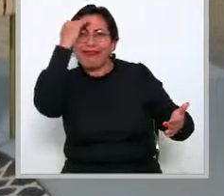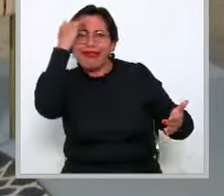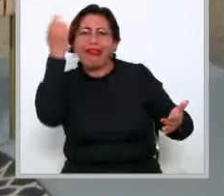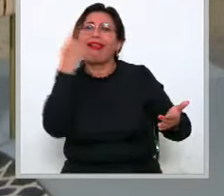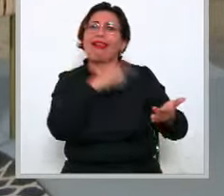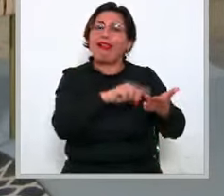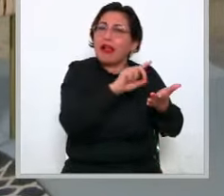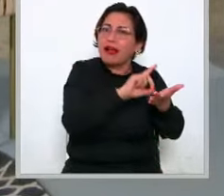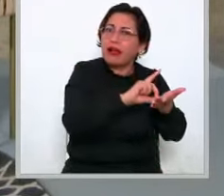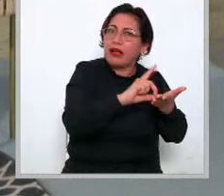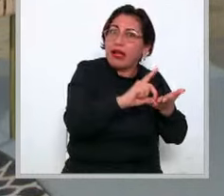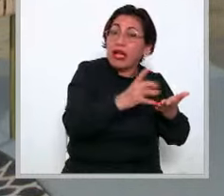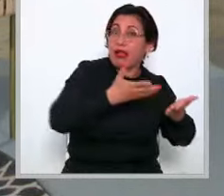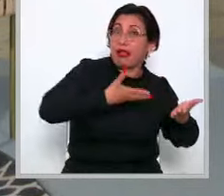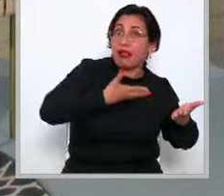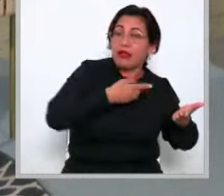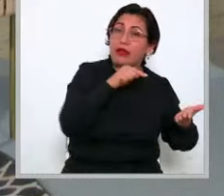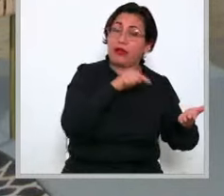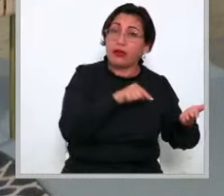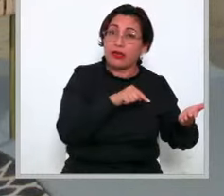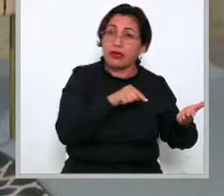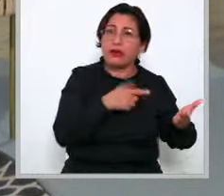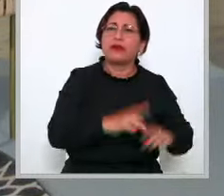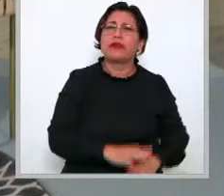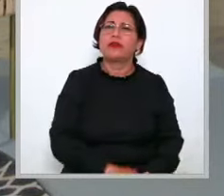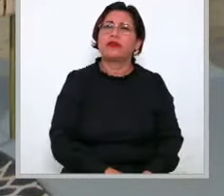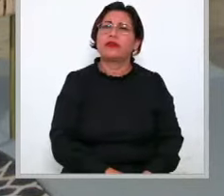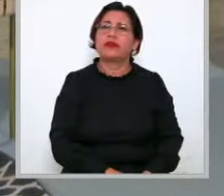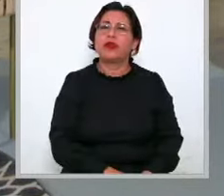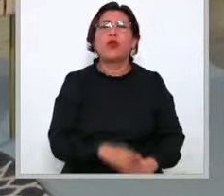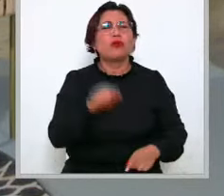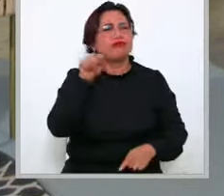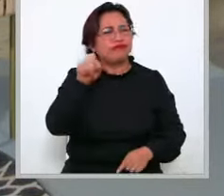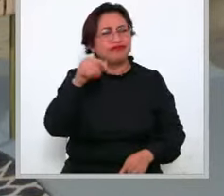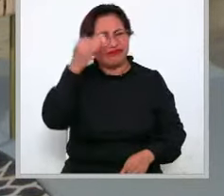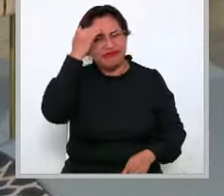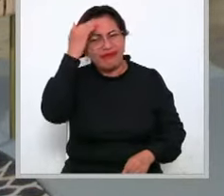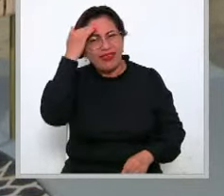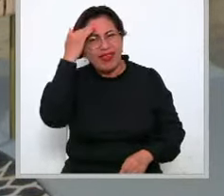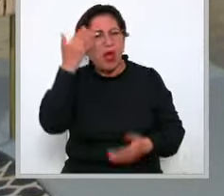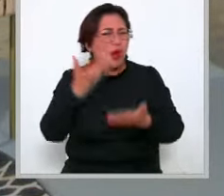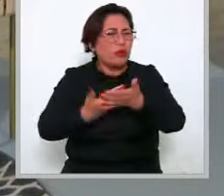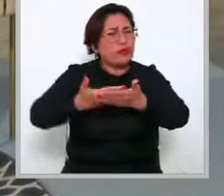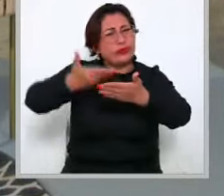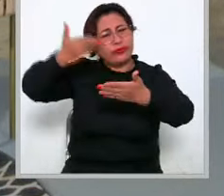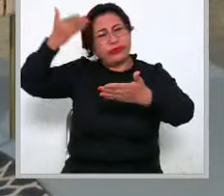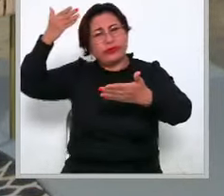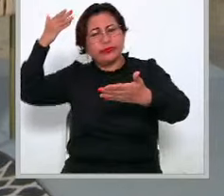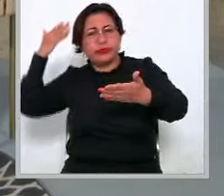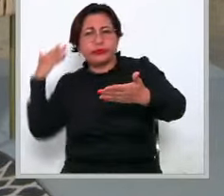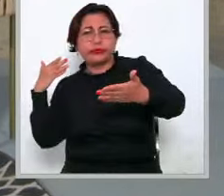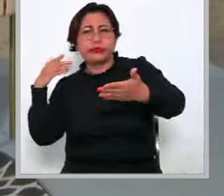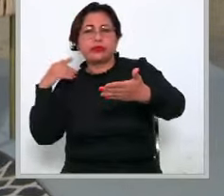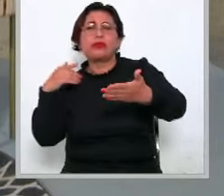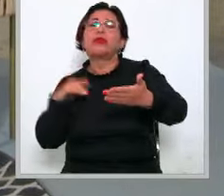es la importancia igual de que ustedes han encontrado, a pesar de que tiene como un poco de antigüedad la iniciativa, de que esté aquí actualmente